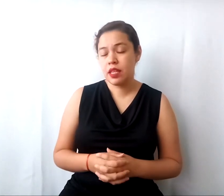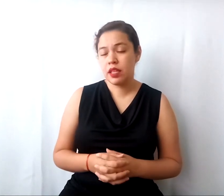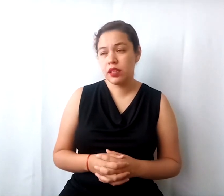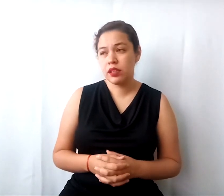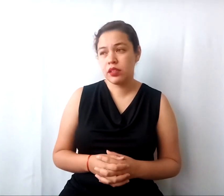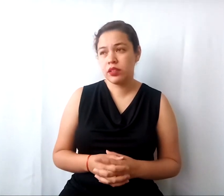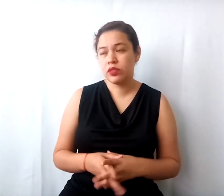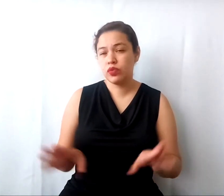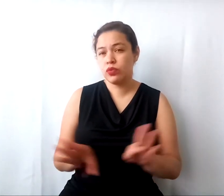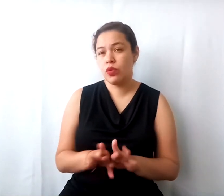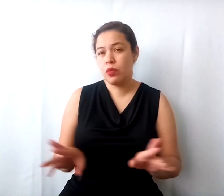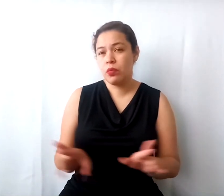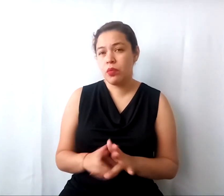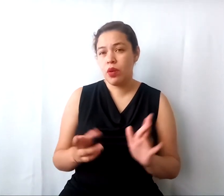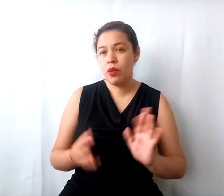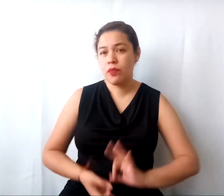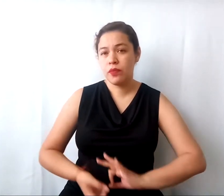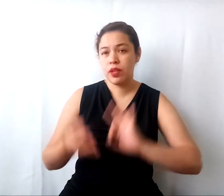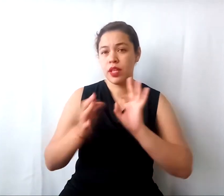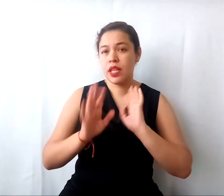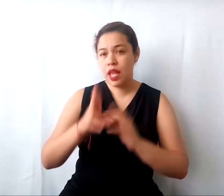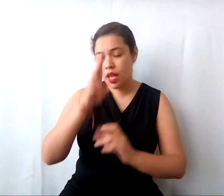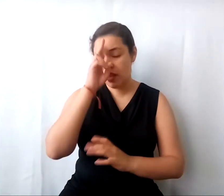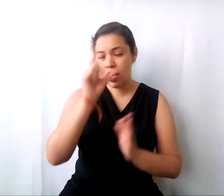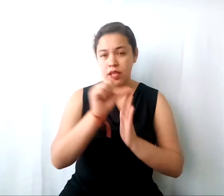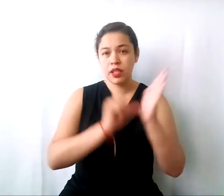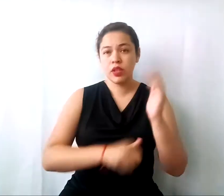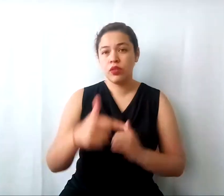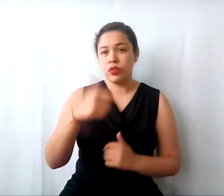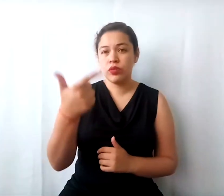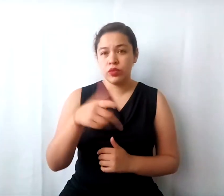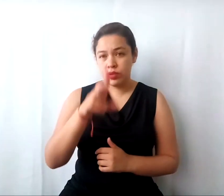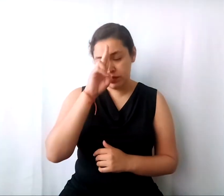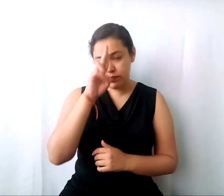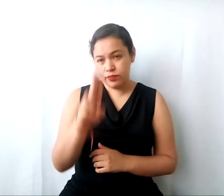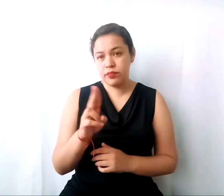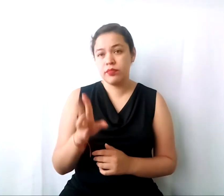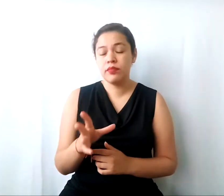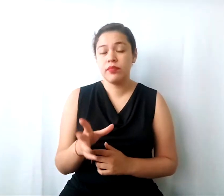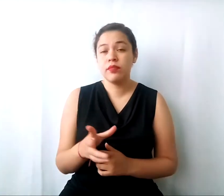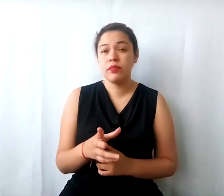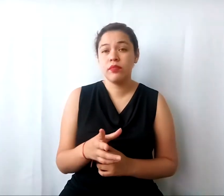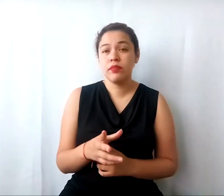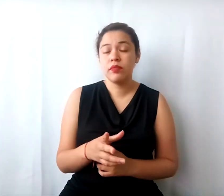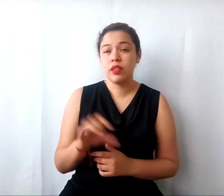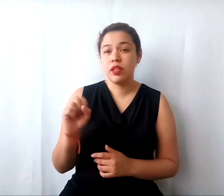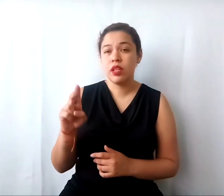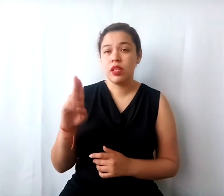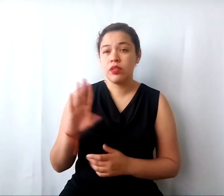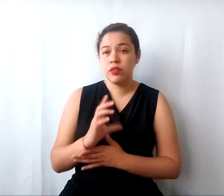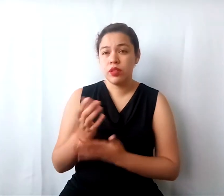estemos frente a lo que está prohibido ya por el artículo 12, porque aquí dice que está prohibida la subcontratación de